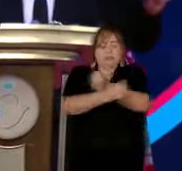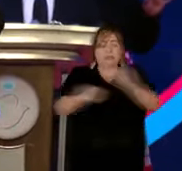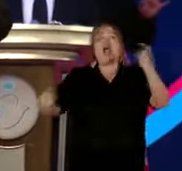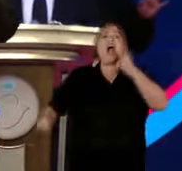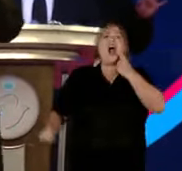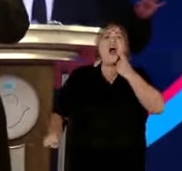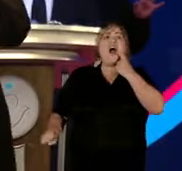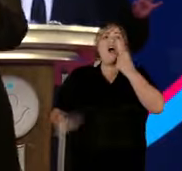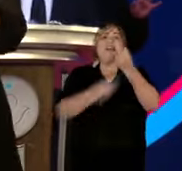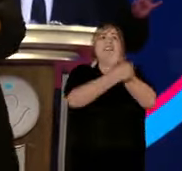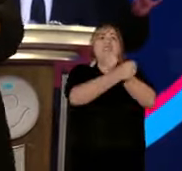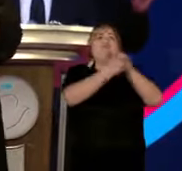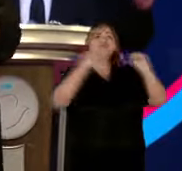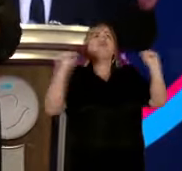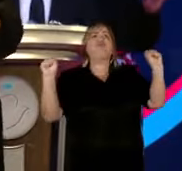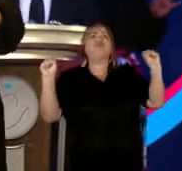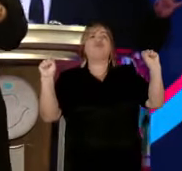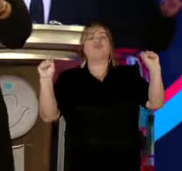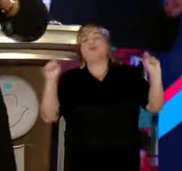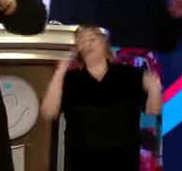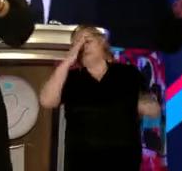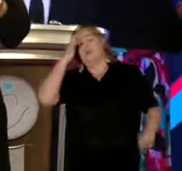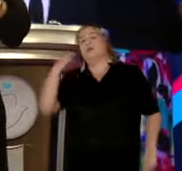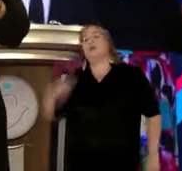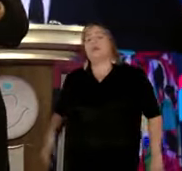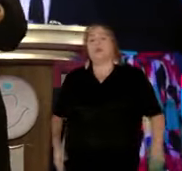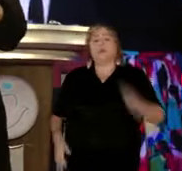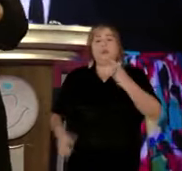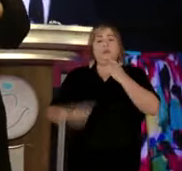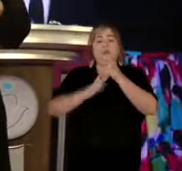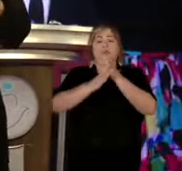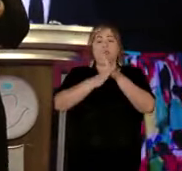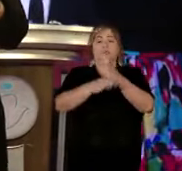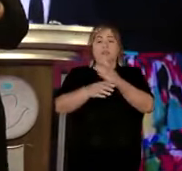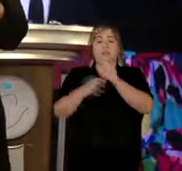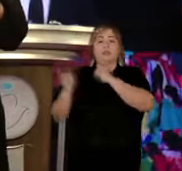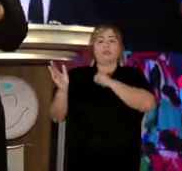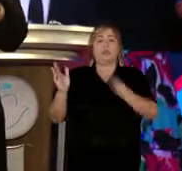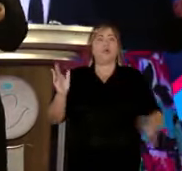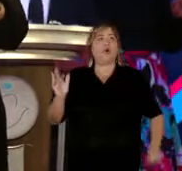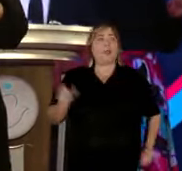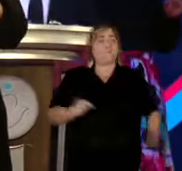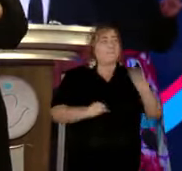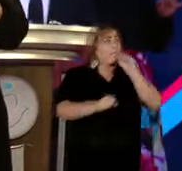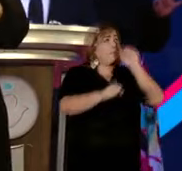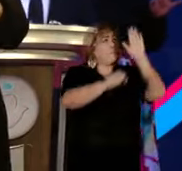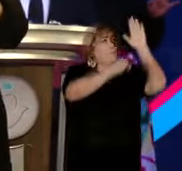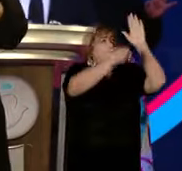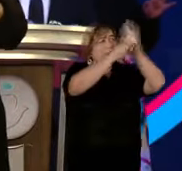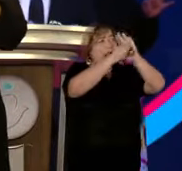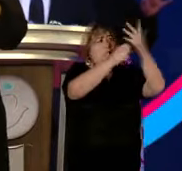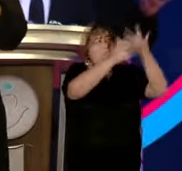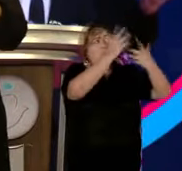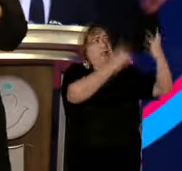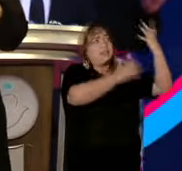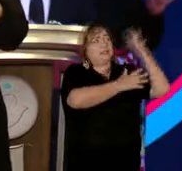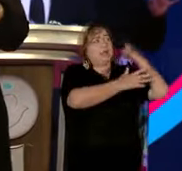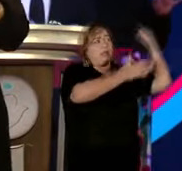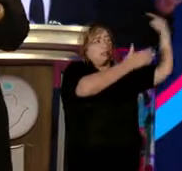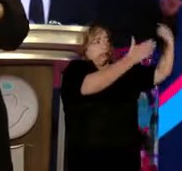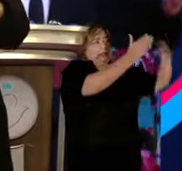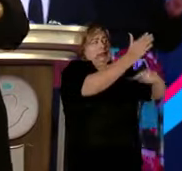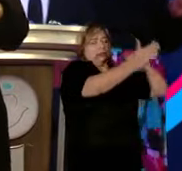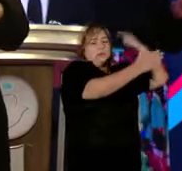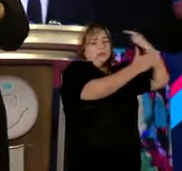atadura. Y Ramashanda, Señor, todo pacto que hicieron antes que este queda anulado,